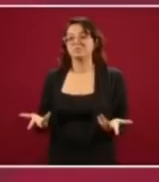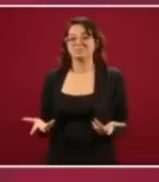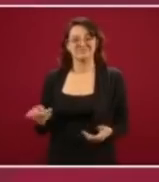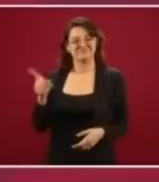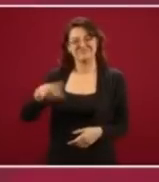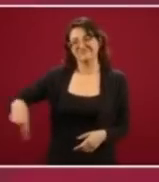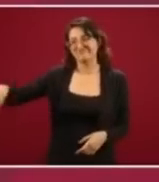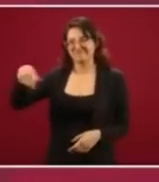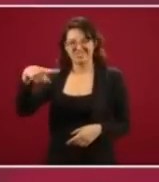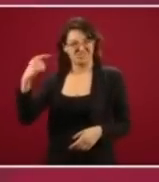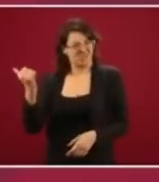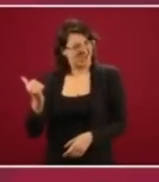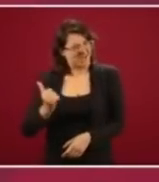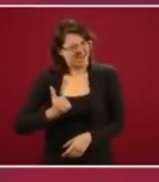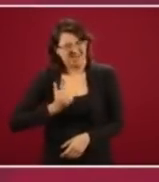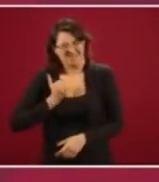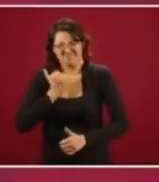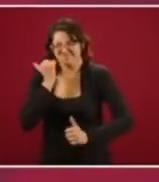calumnias